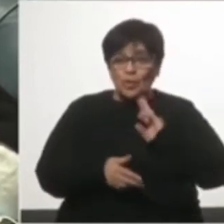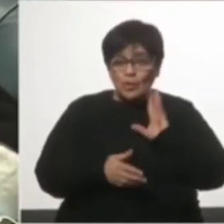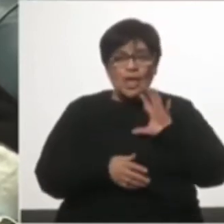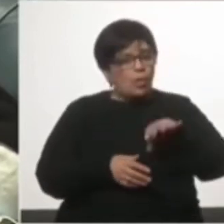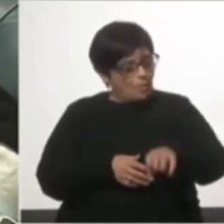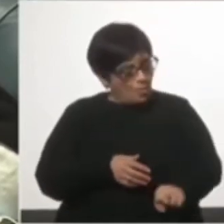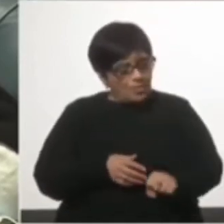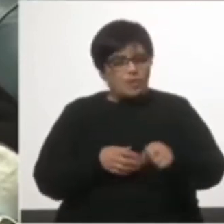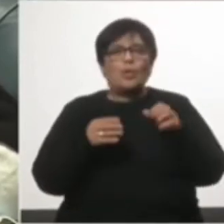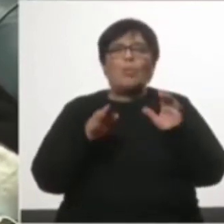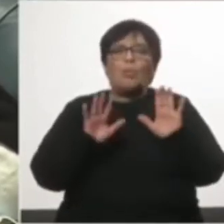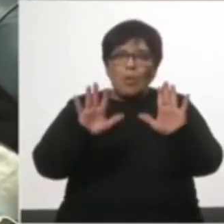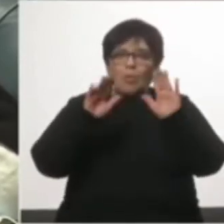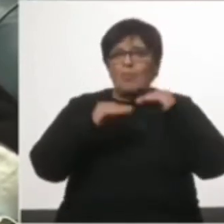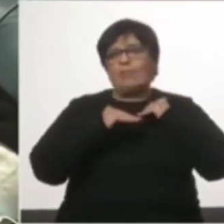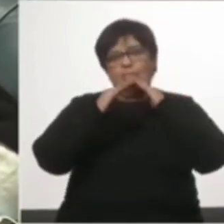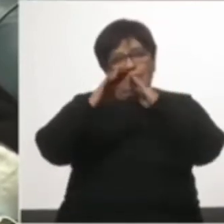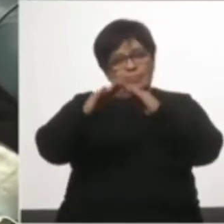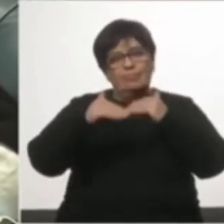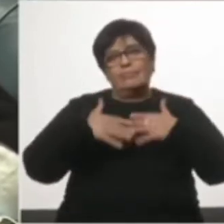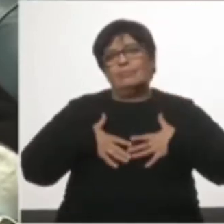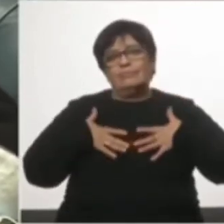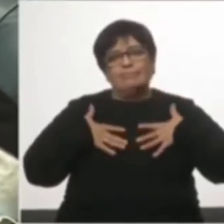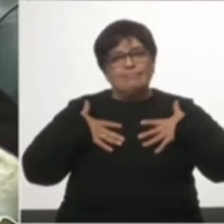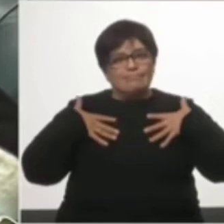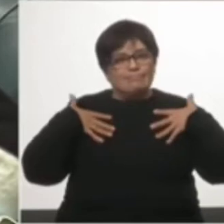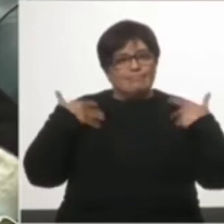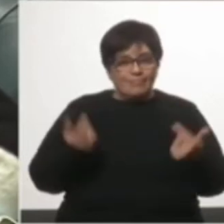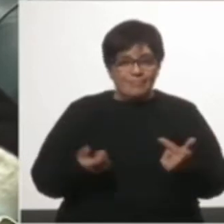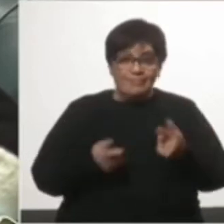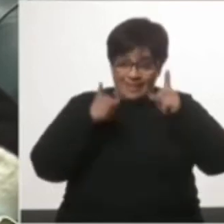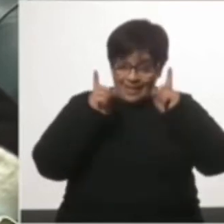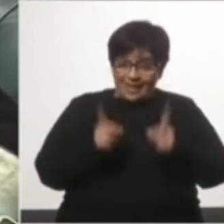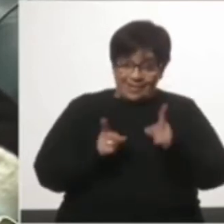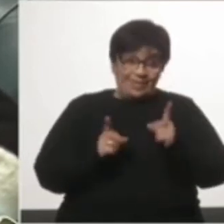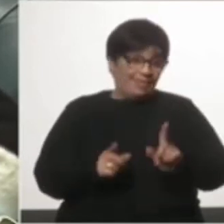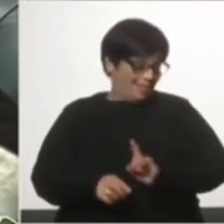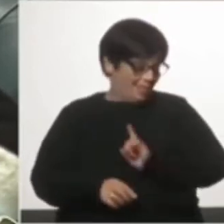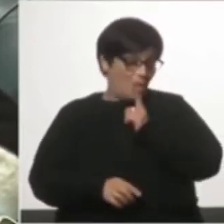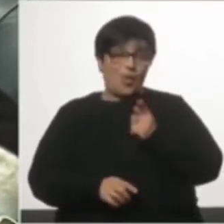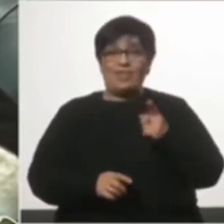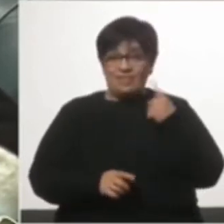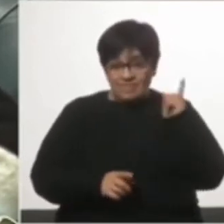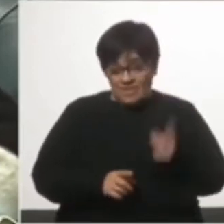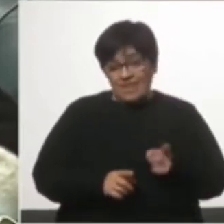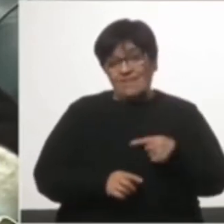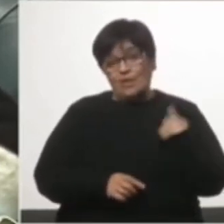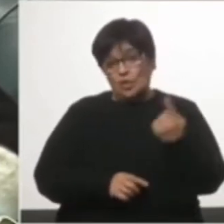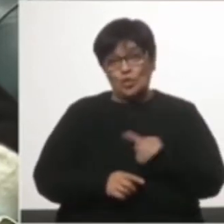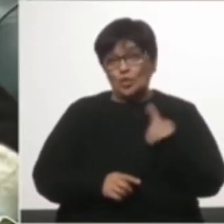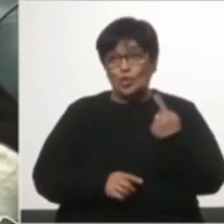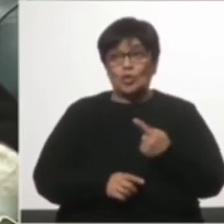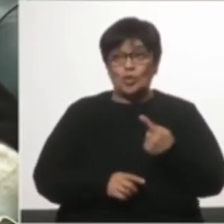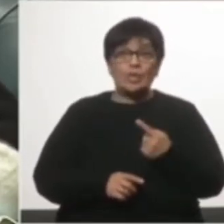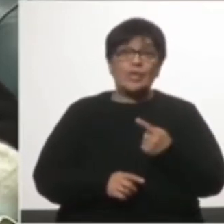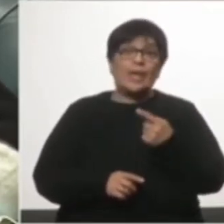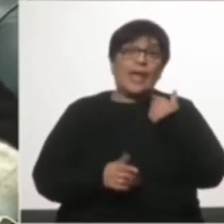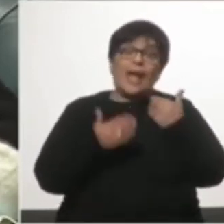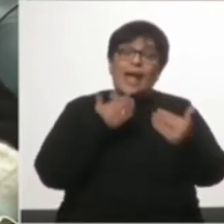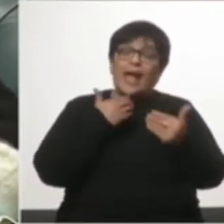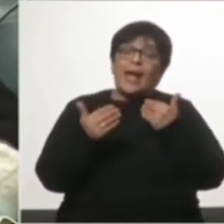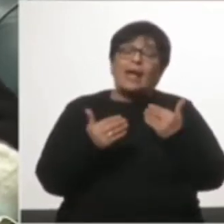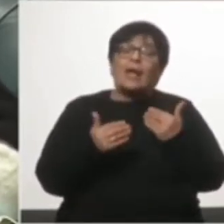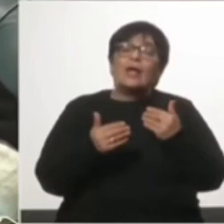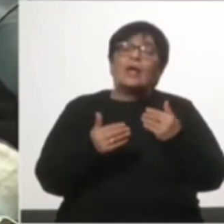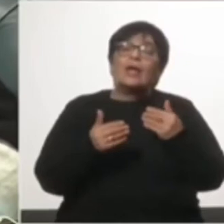involucramiento con el prójimo emocionante y que nos tiene que llenar de orgullo. A través incluso de un diálogo por la